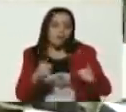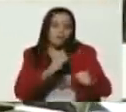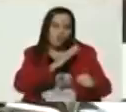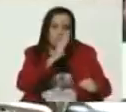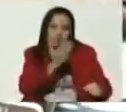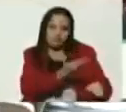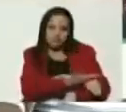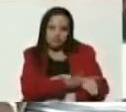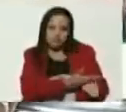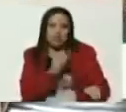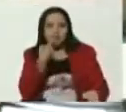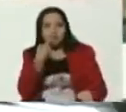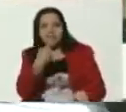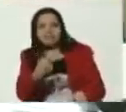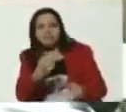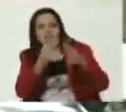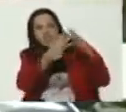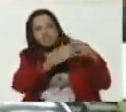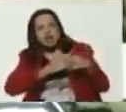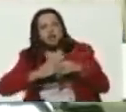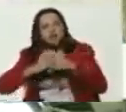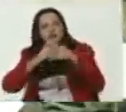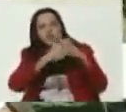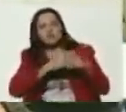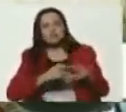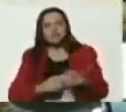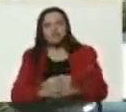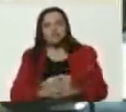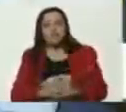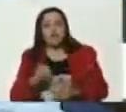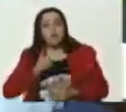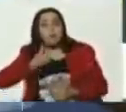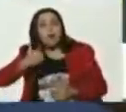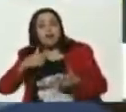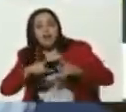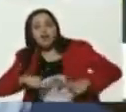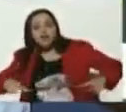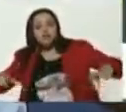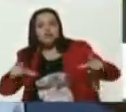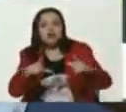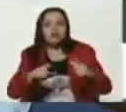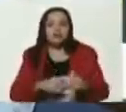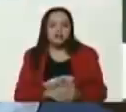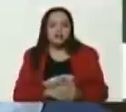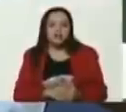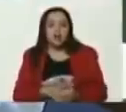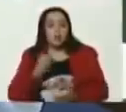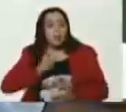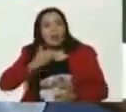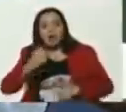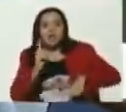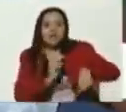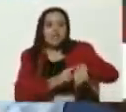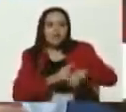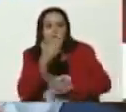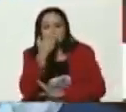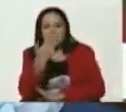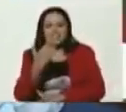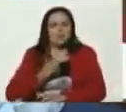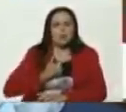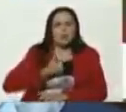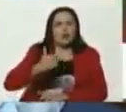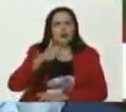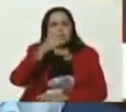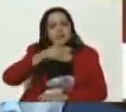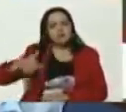para decirle al imperialismo lo que hubiese que decirle en cualquier escenario, en cualquier momento y delante de quien fuese.